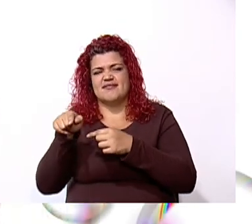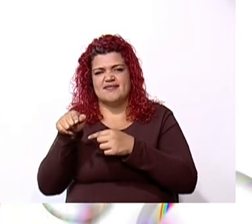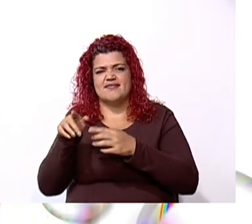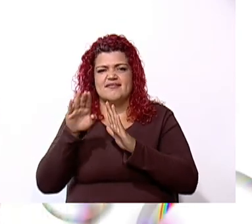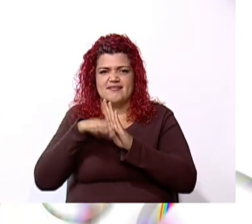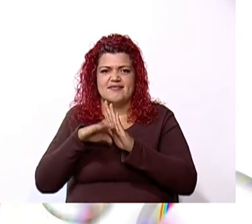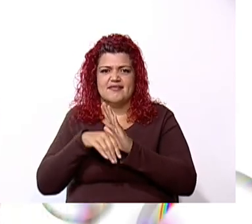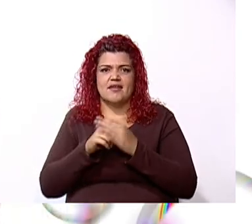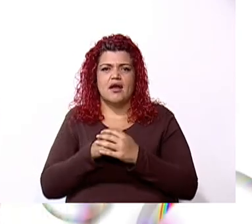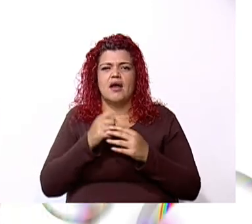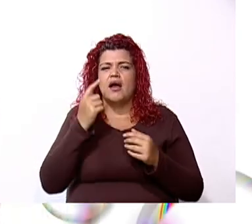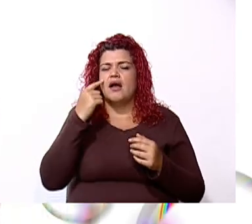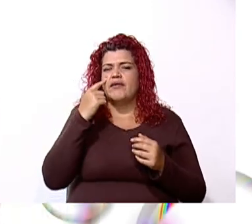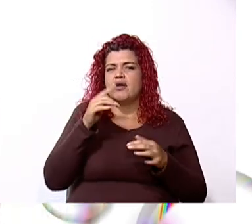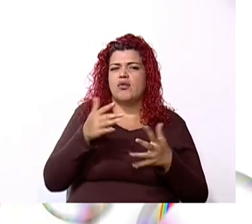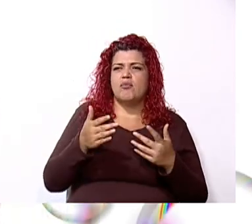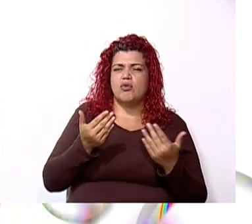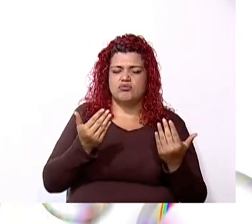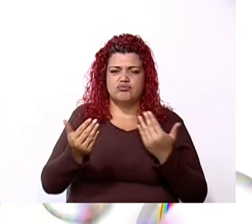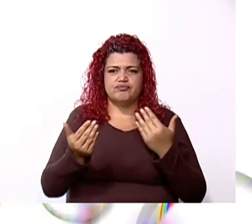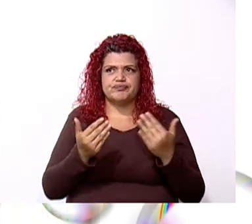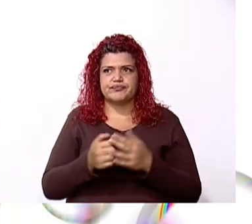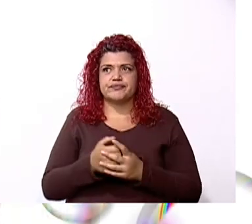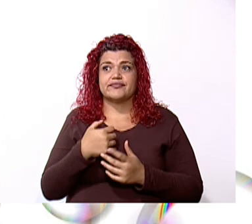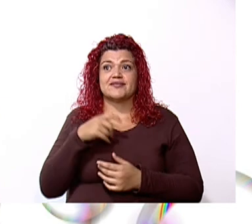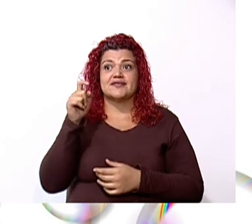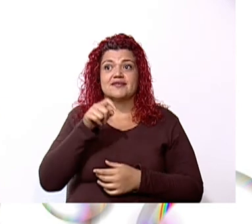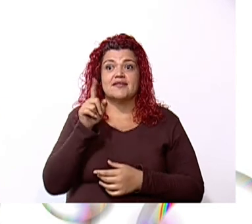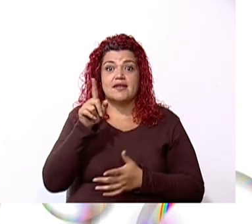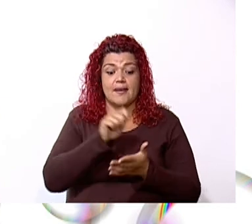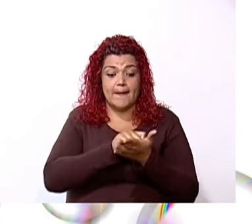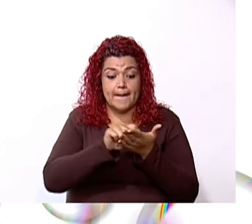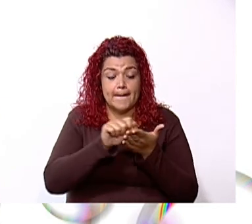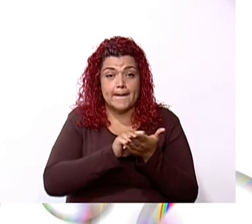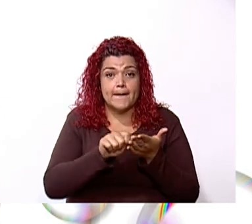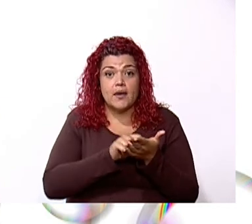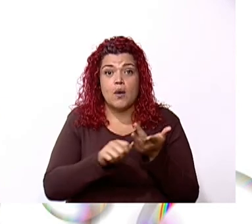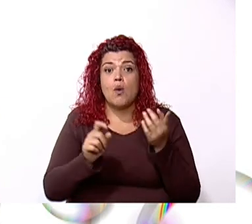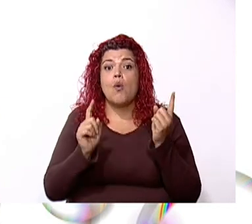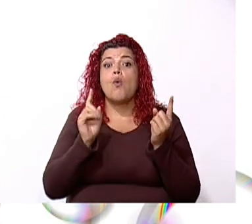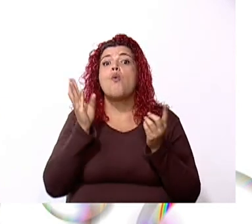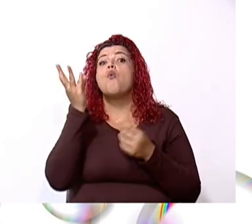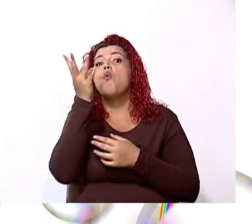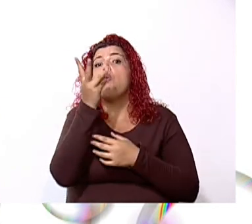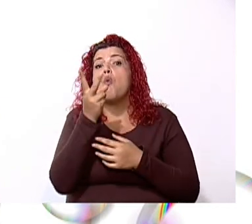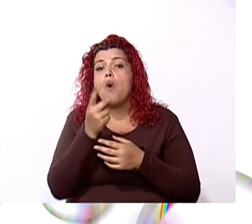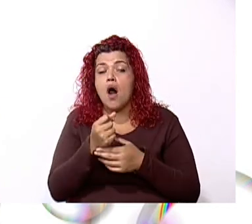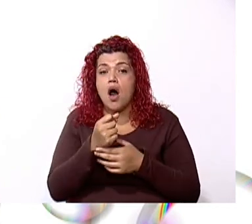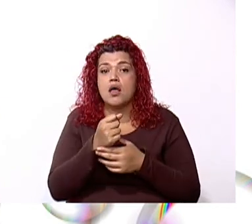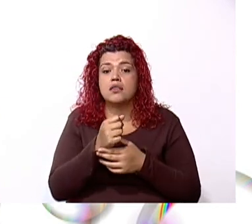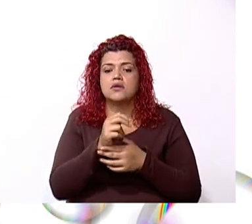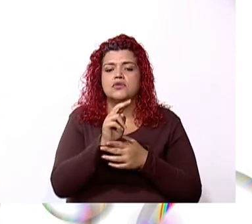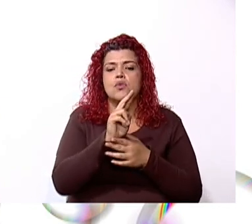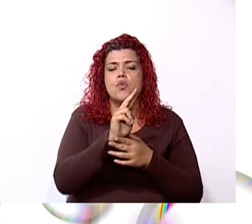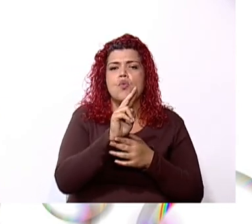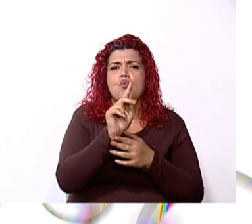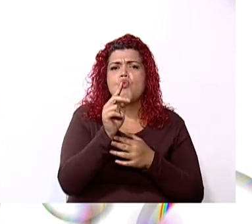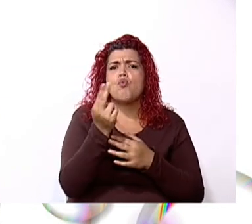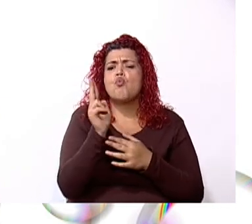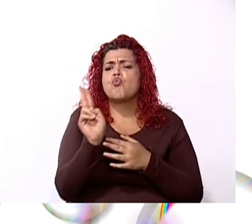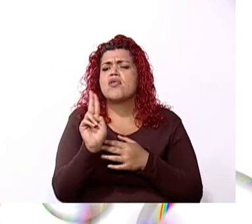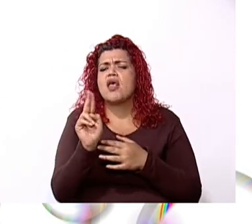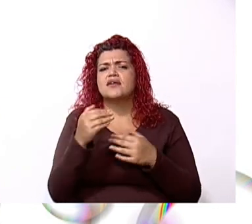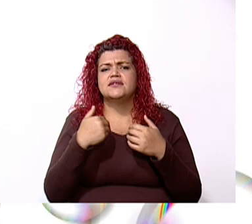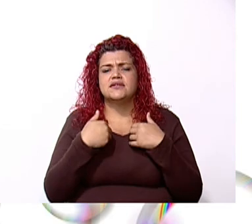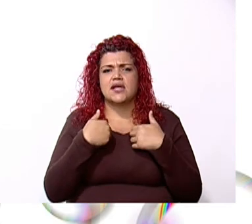¿cómo le están haciendo? Vamos a ver esto. Necesito que anoten en la hojita cuántas unidades tiene una decena de millar.